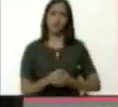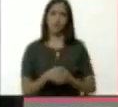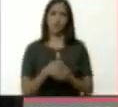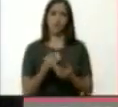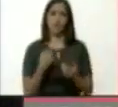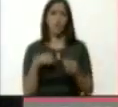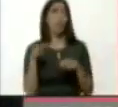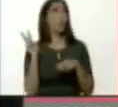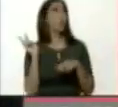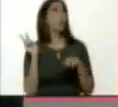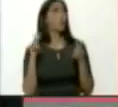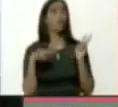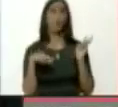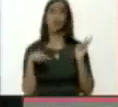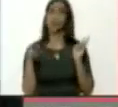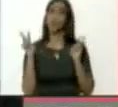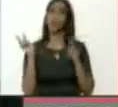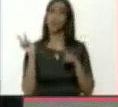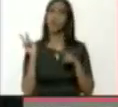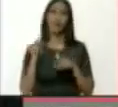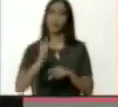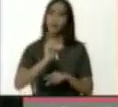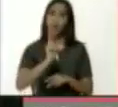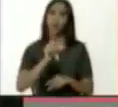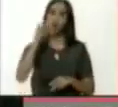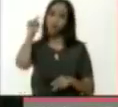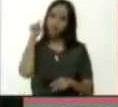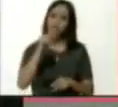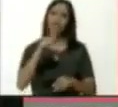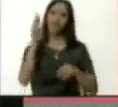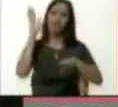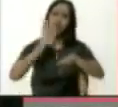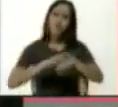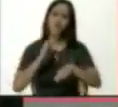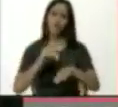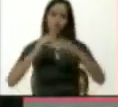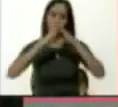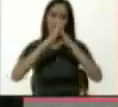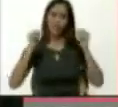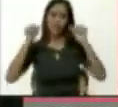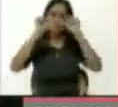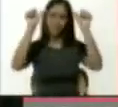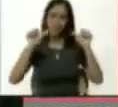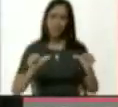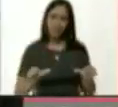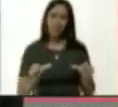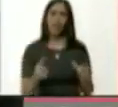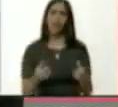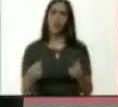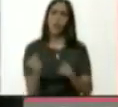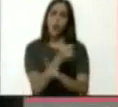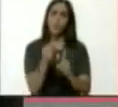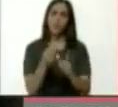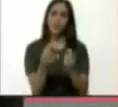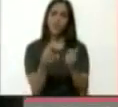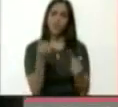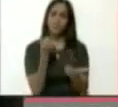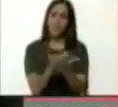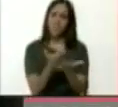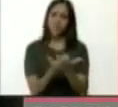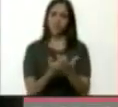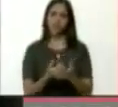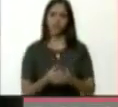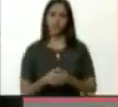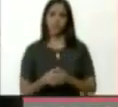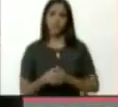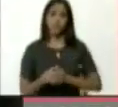pendejos. Sabemos que ustedes están detrás de la operación financiera, detrás del golpe financiero.